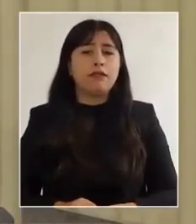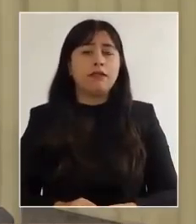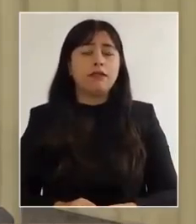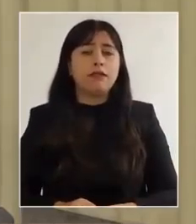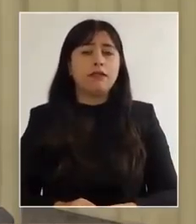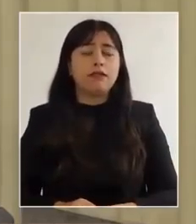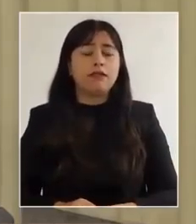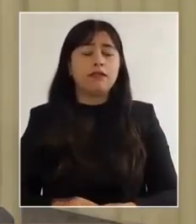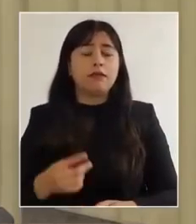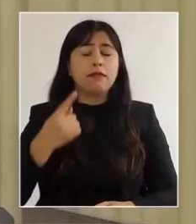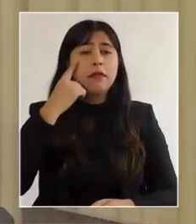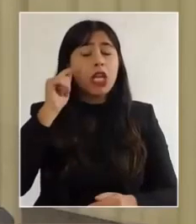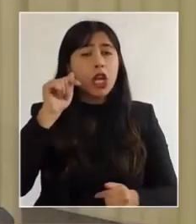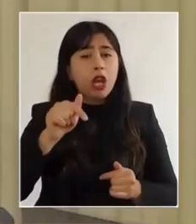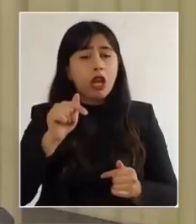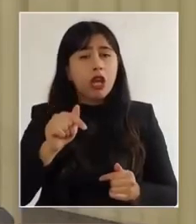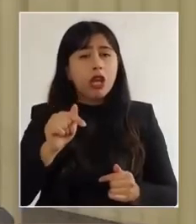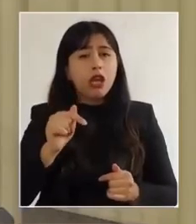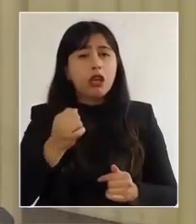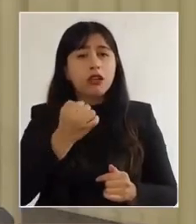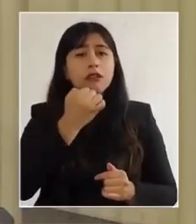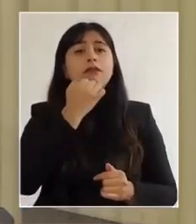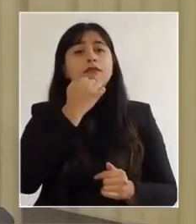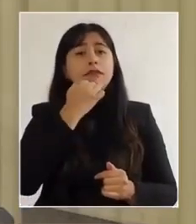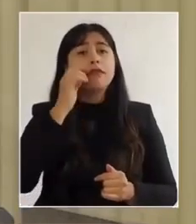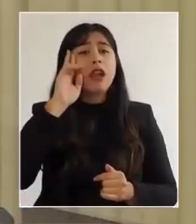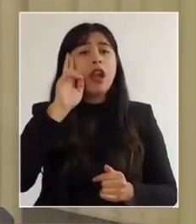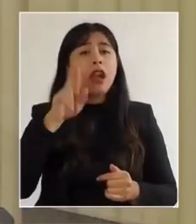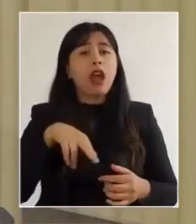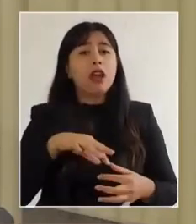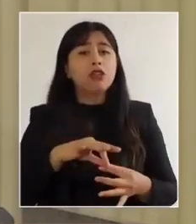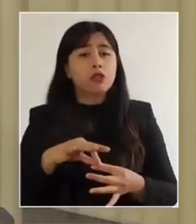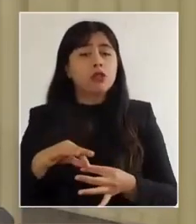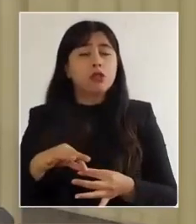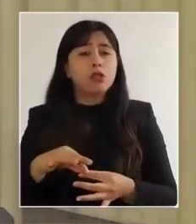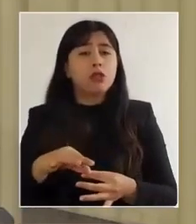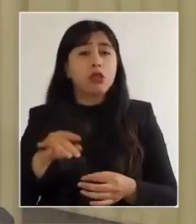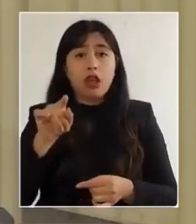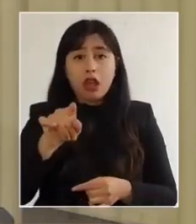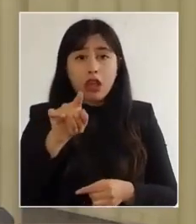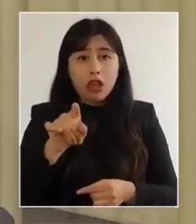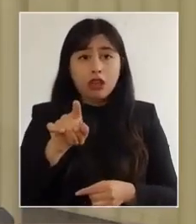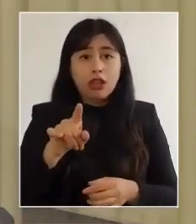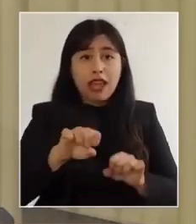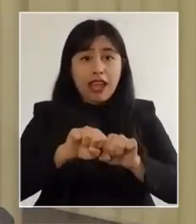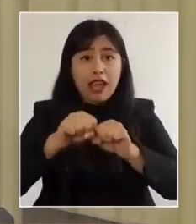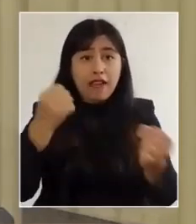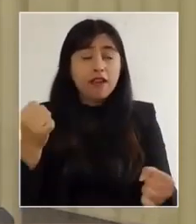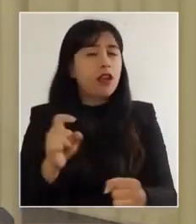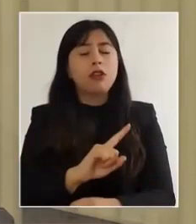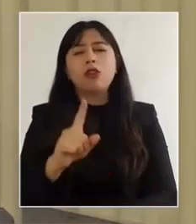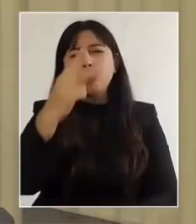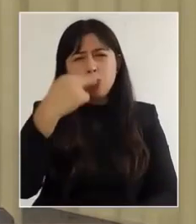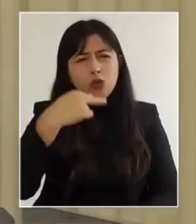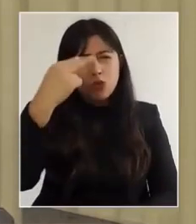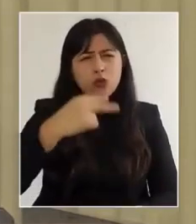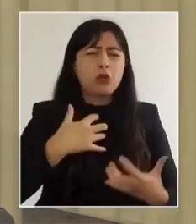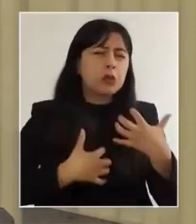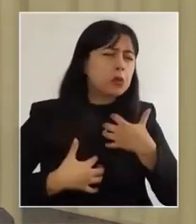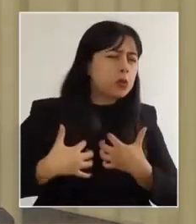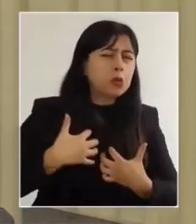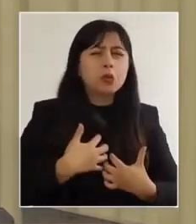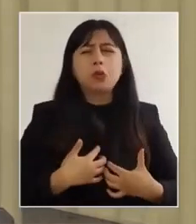de ahí viene uno razón algo a ti no te van a quebrar llora patea repudia